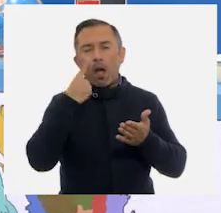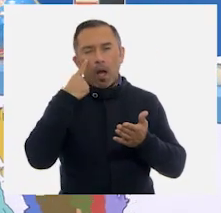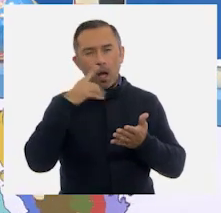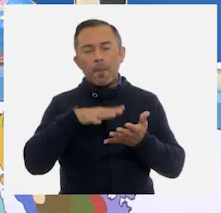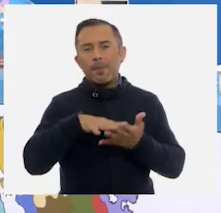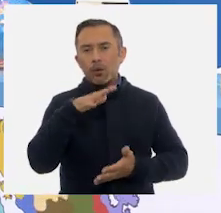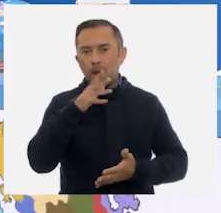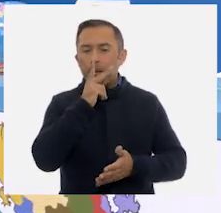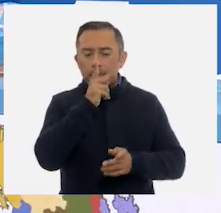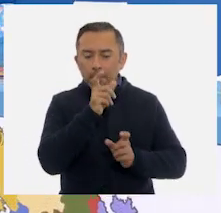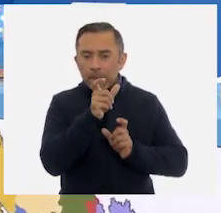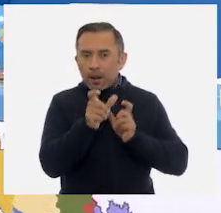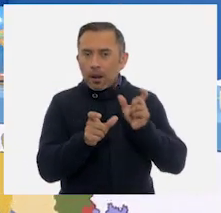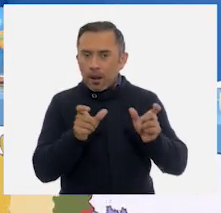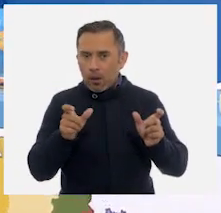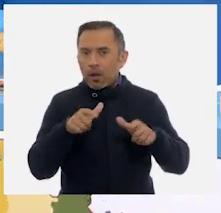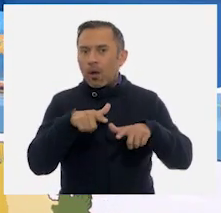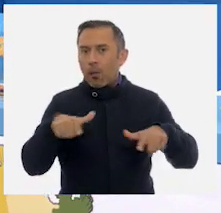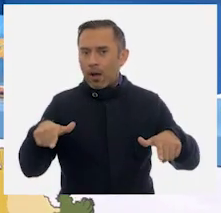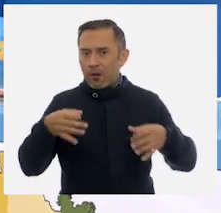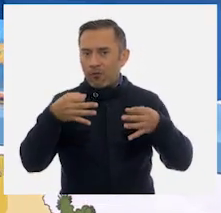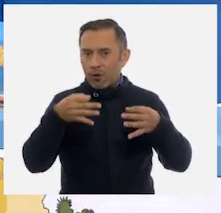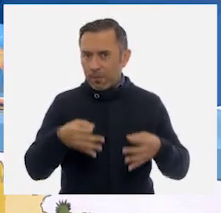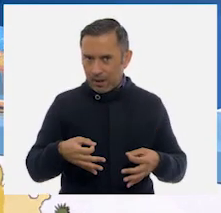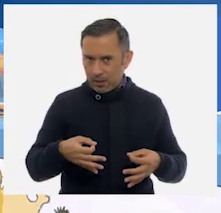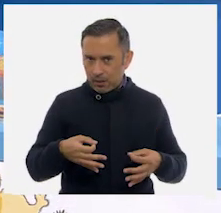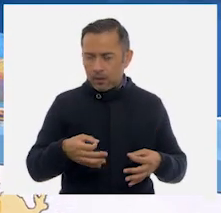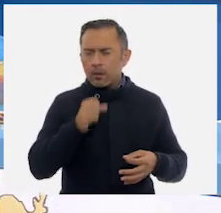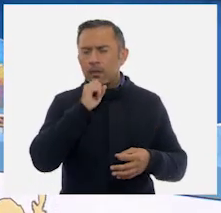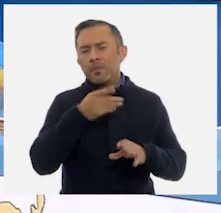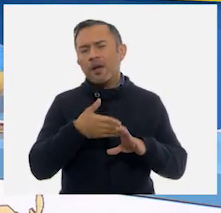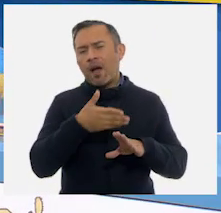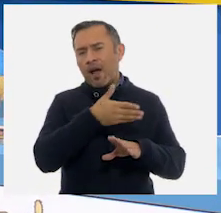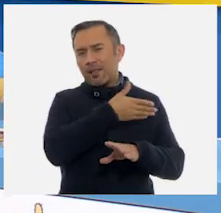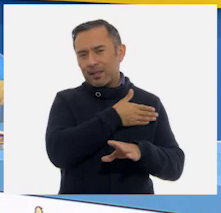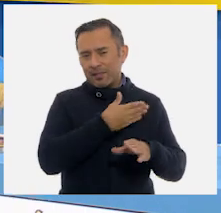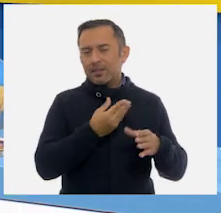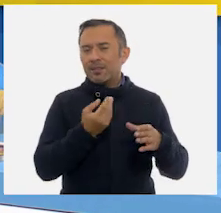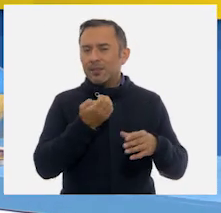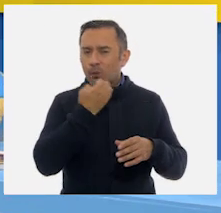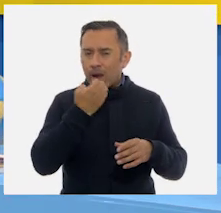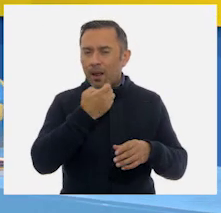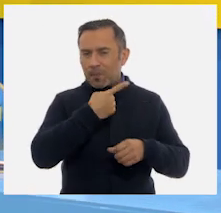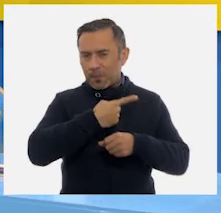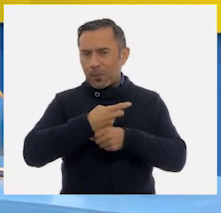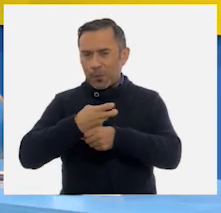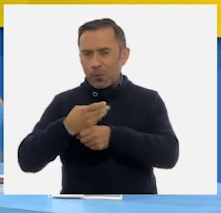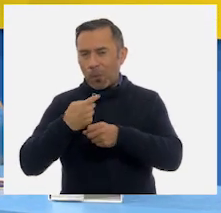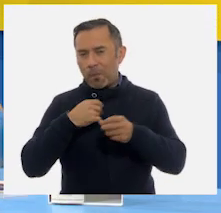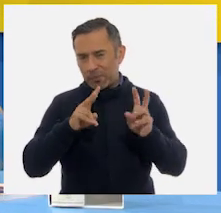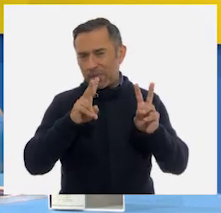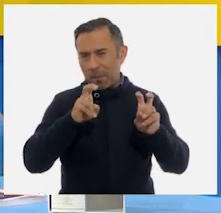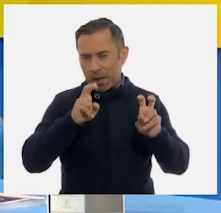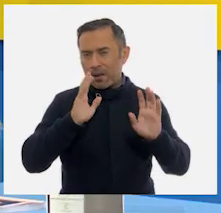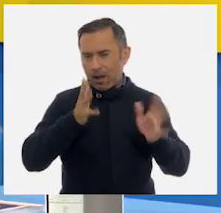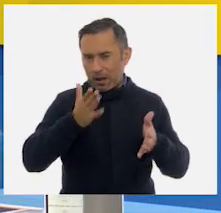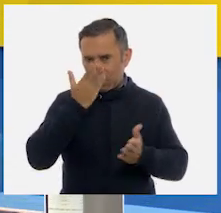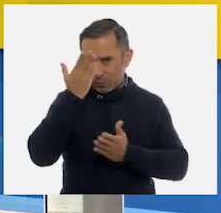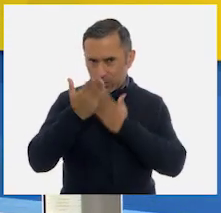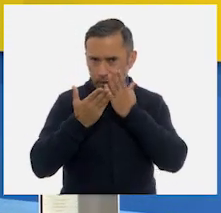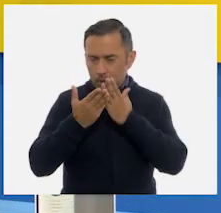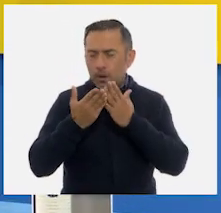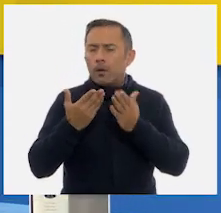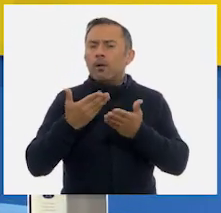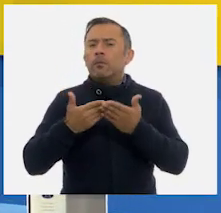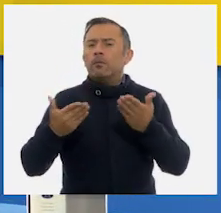lenguaje formal, tema que también hemos estudiado en otros momentos de la primaria. Pero este es un buen punto para recordar que,